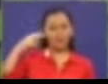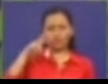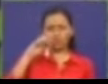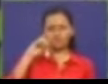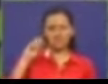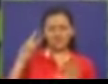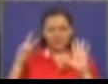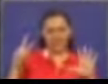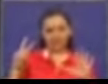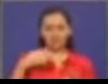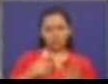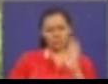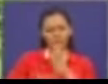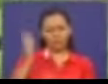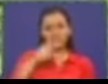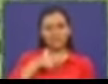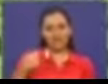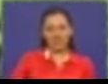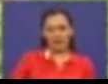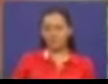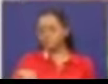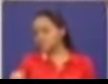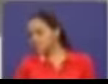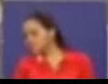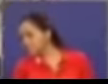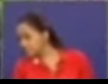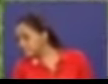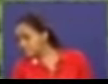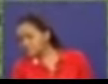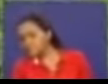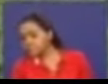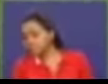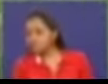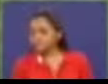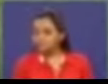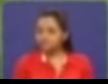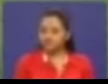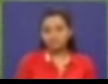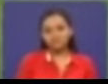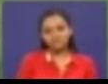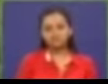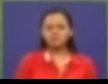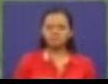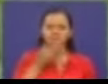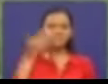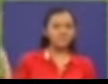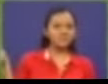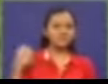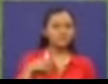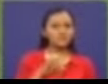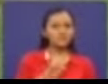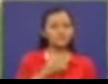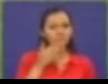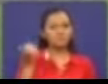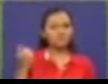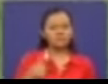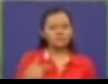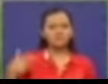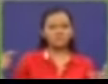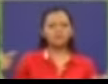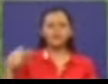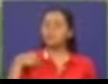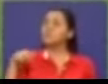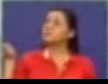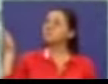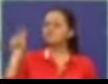proyecto similar en China. Y les puedo decir que nuestro proyecto es mucho mejor que el que yo visité, que era de vanguardia también en China, en la ciudad